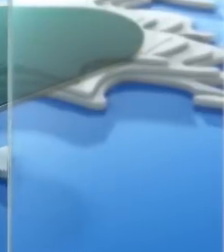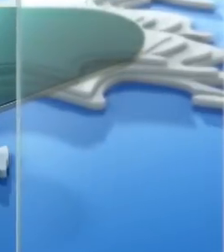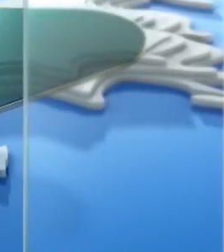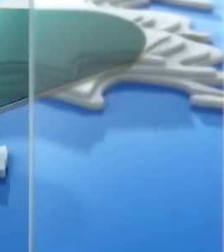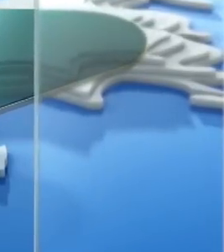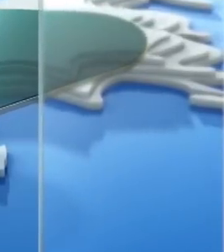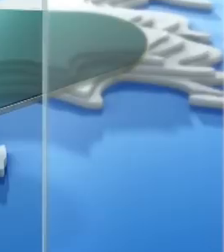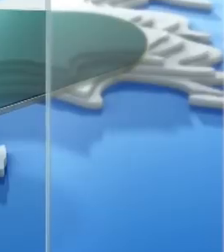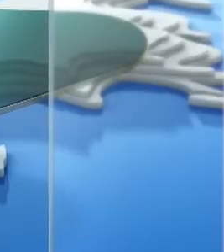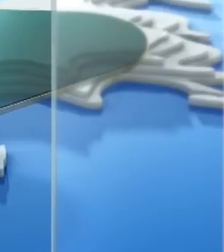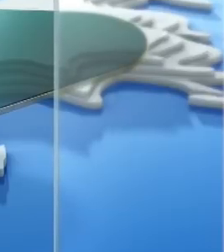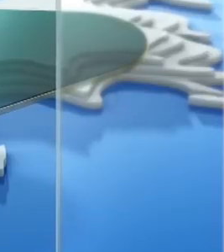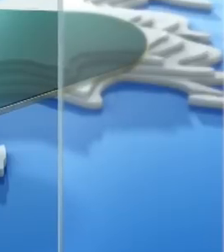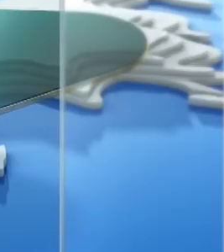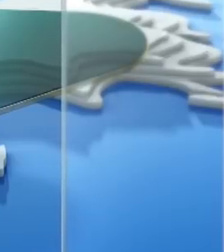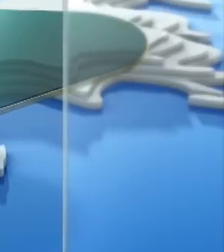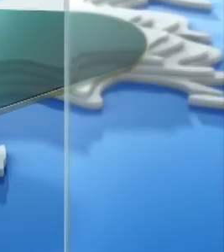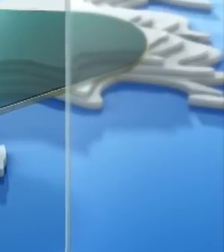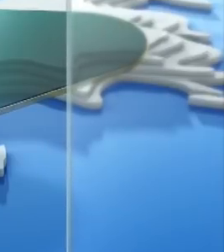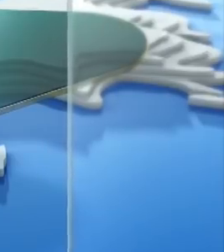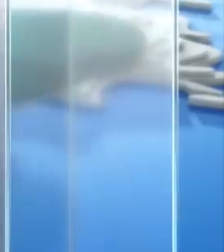Noticentro 1, CMI.